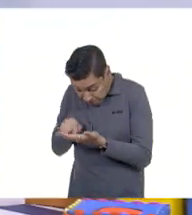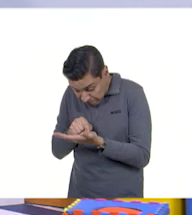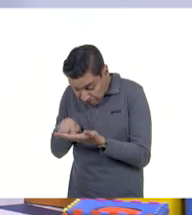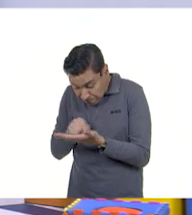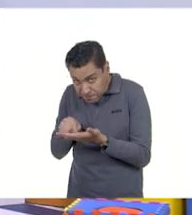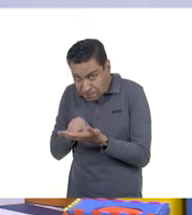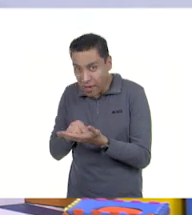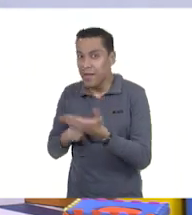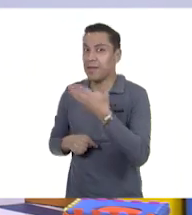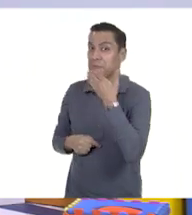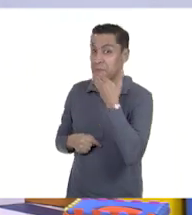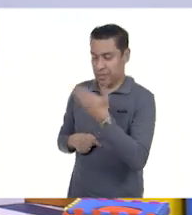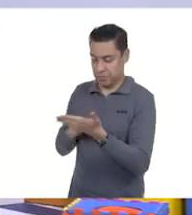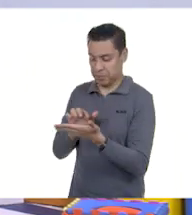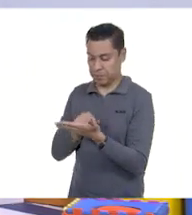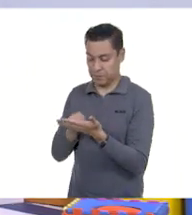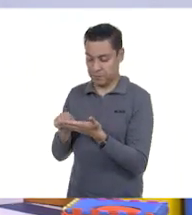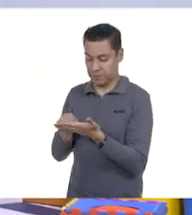Muy bien.